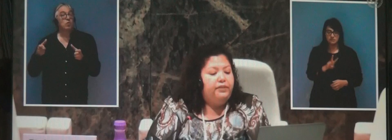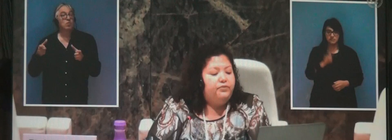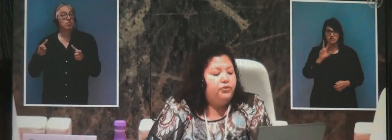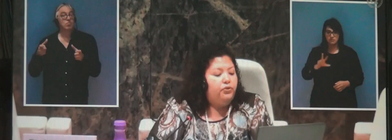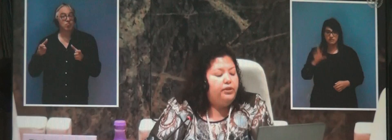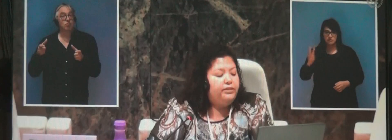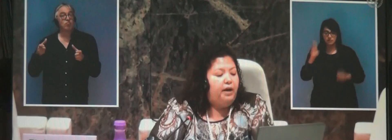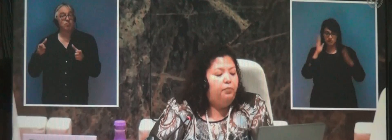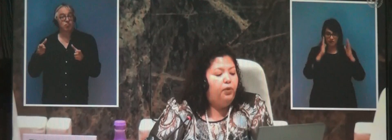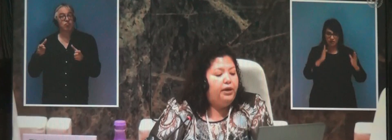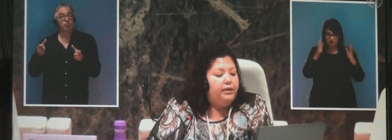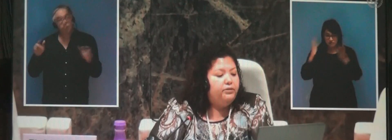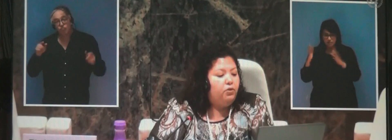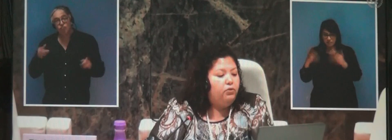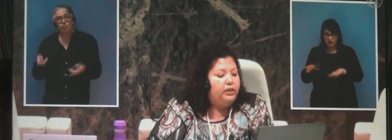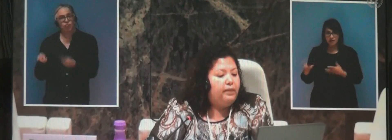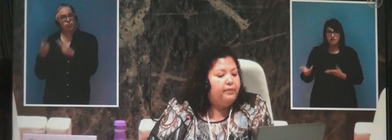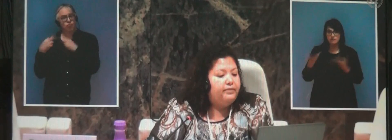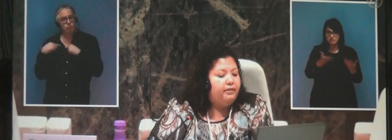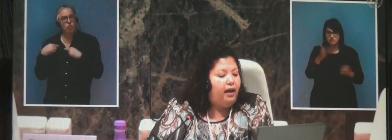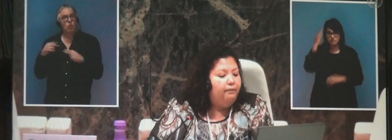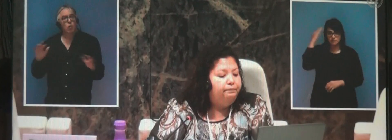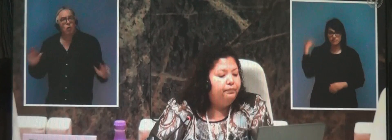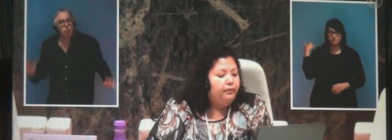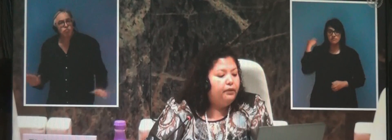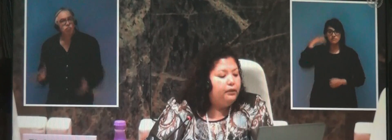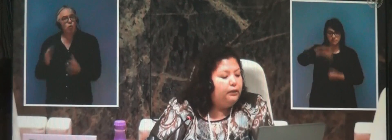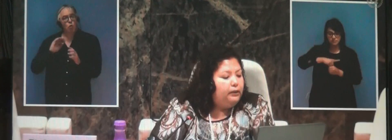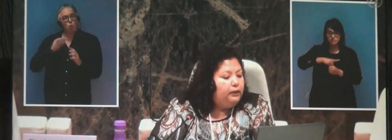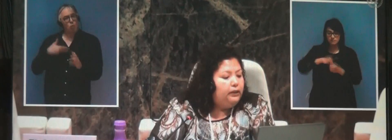232 atenciones a mujeres con discapacidad